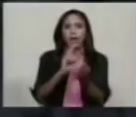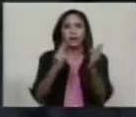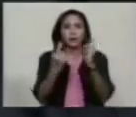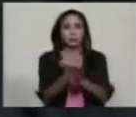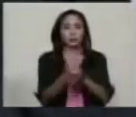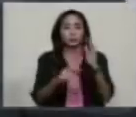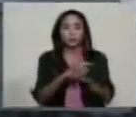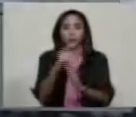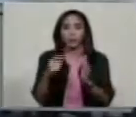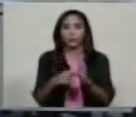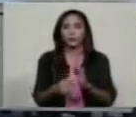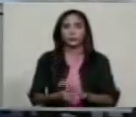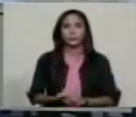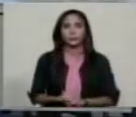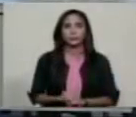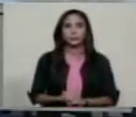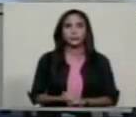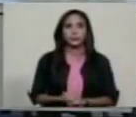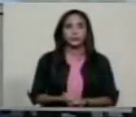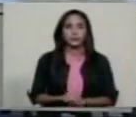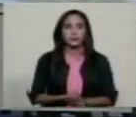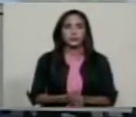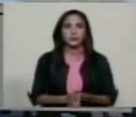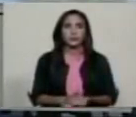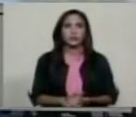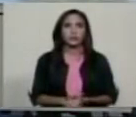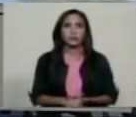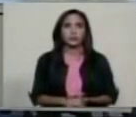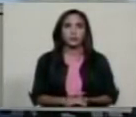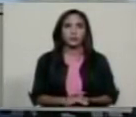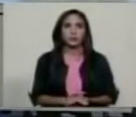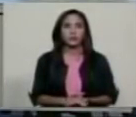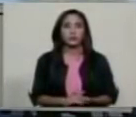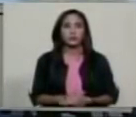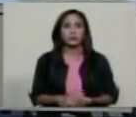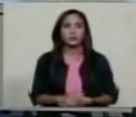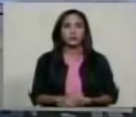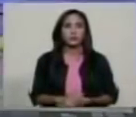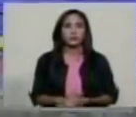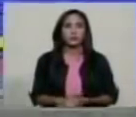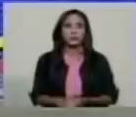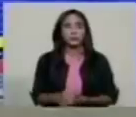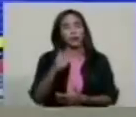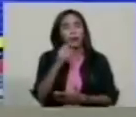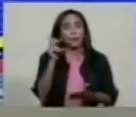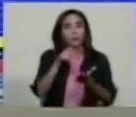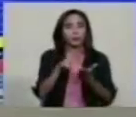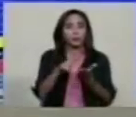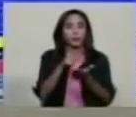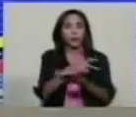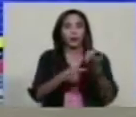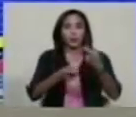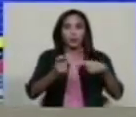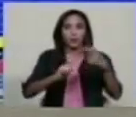Este viaje para participar en esta importante feria mundial